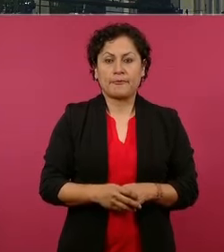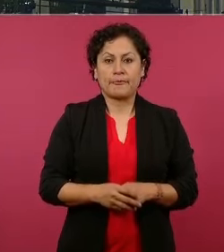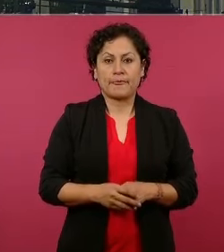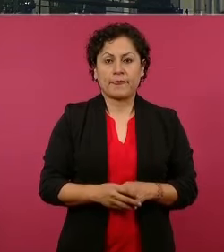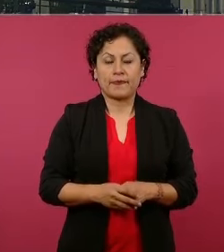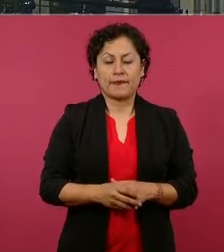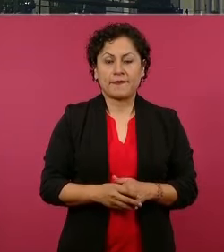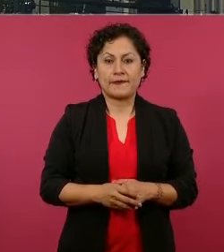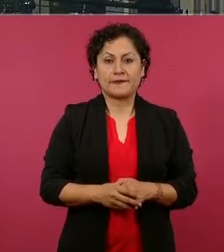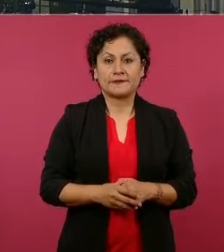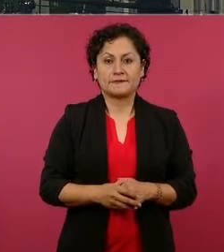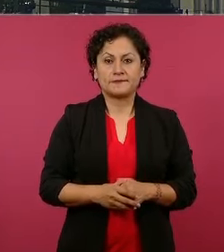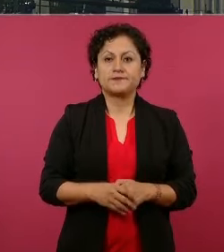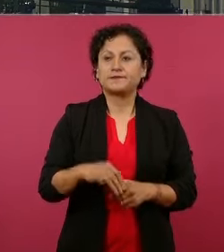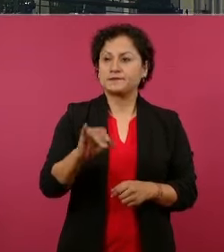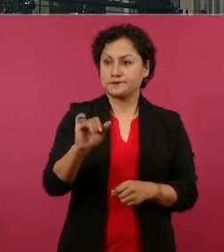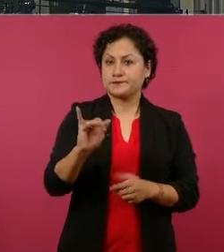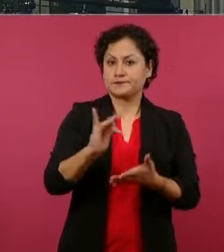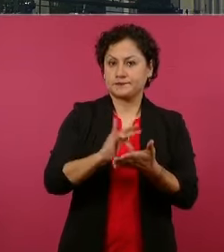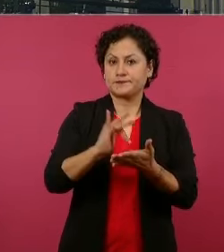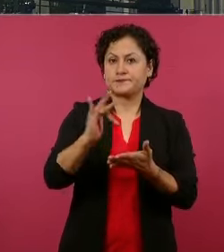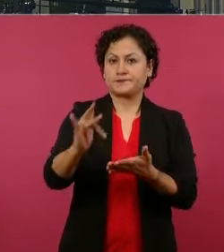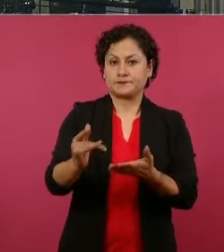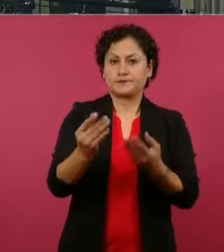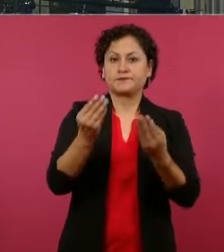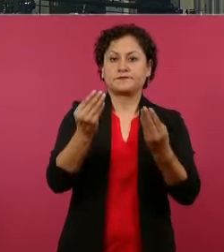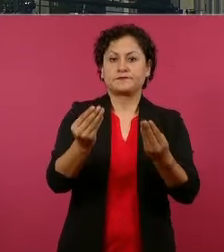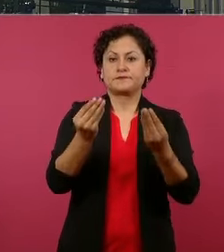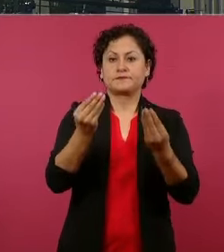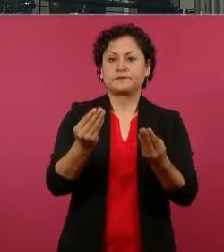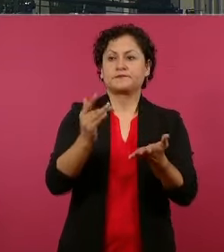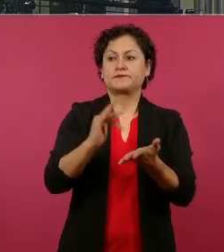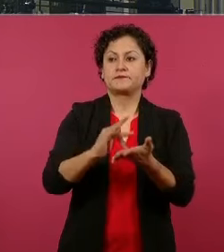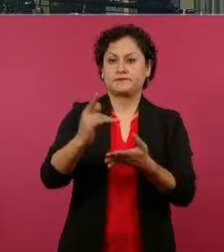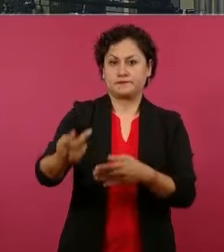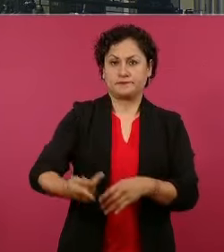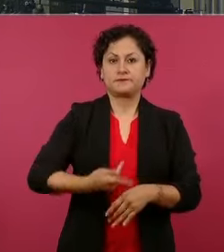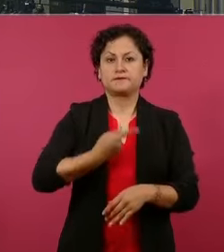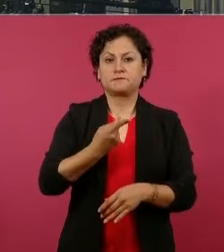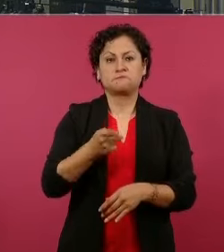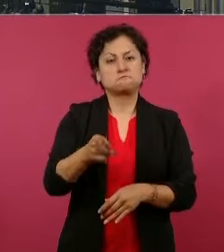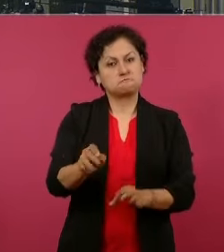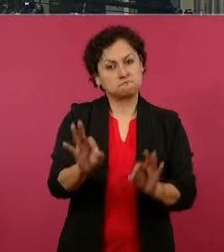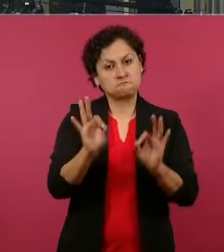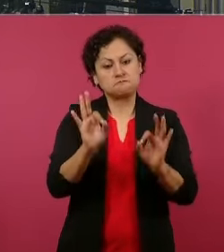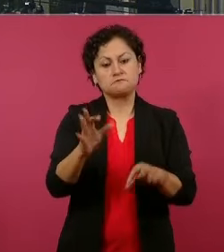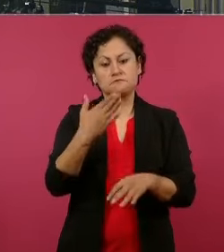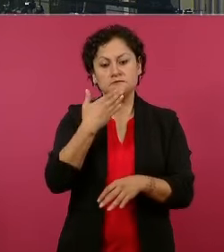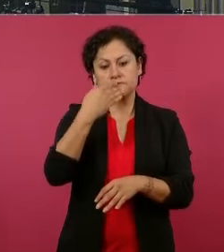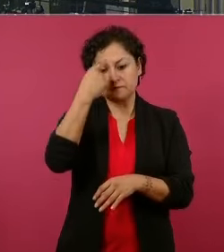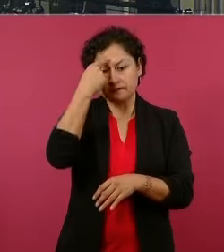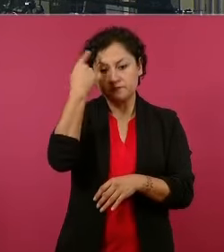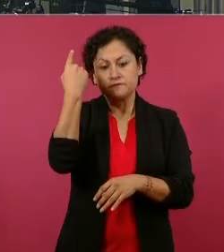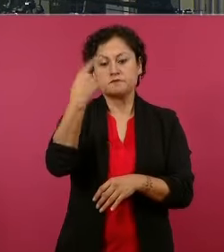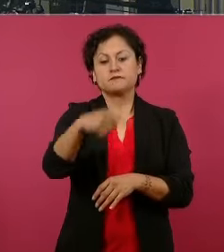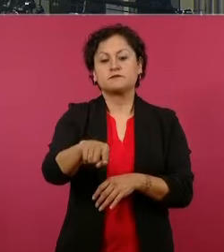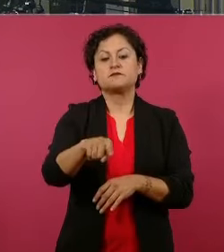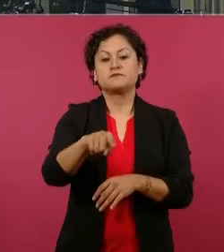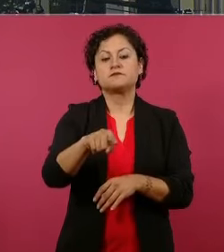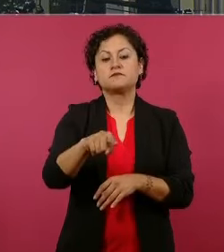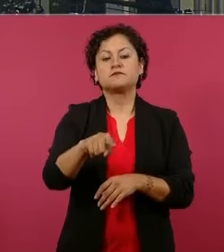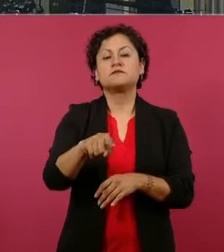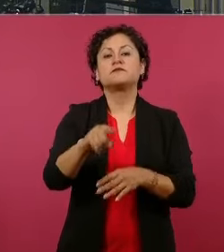pueden Sí muchas gracias con su permiso señor presidente y gracias por por la pregunta porque es un buen momento también para seguir eh